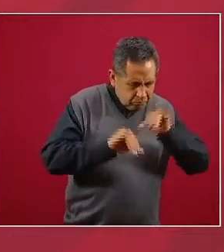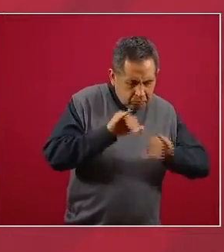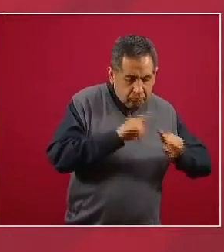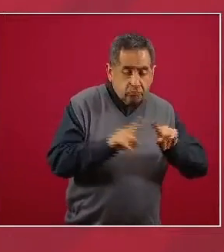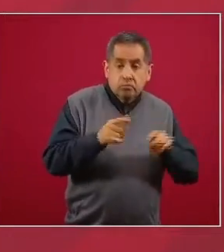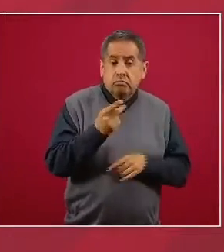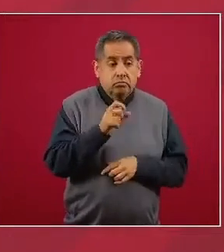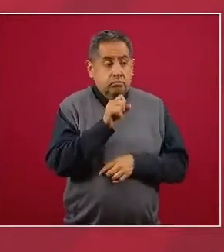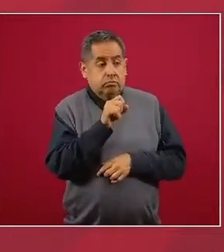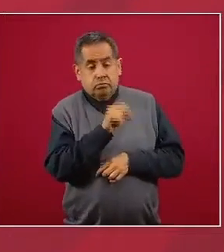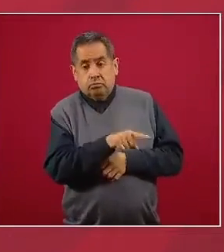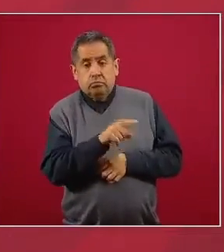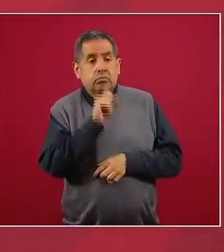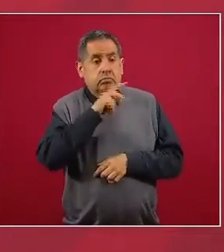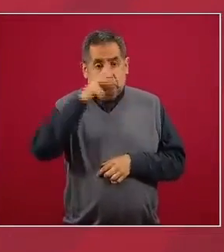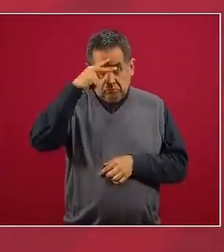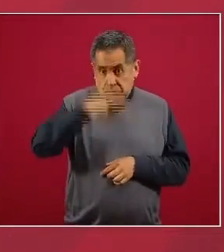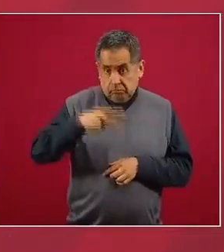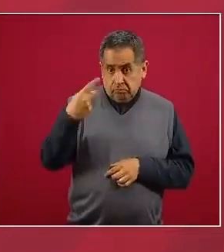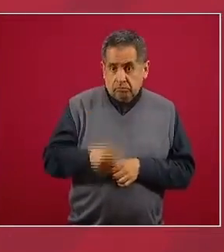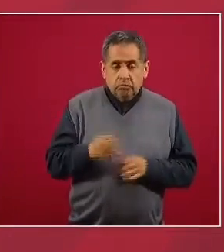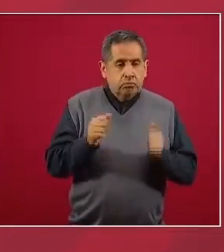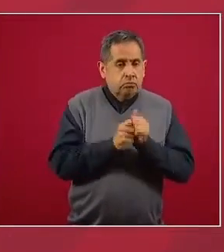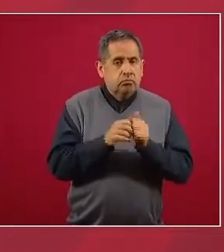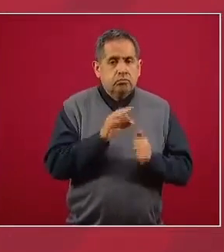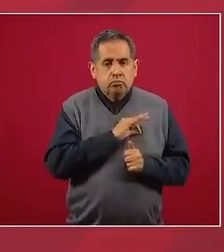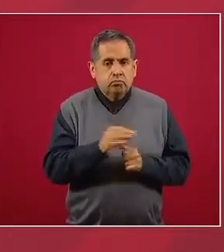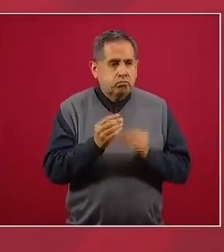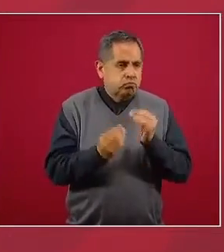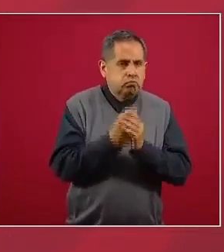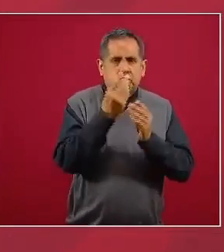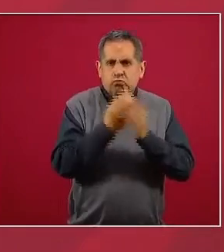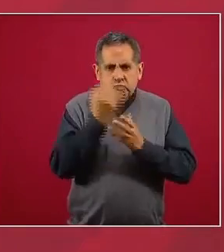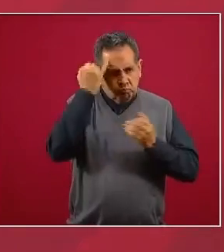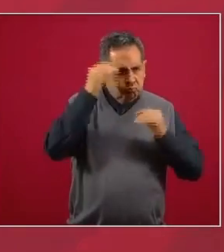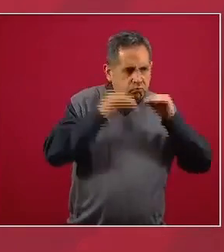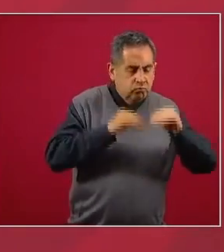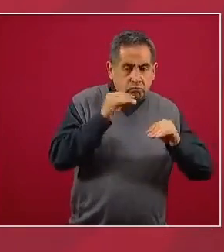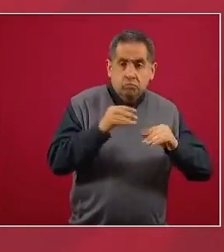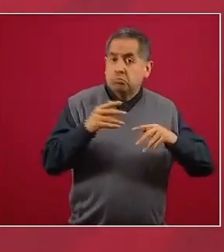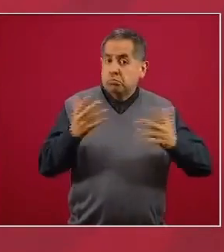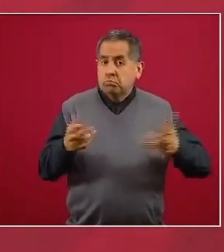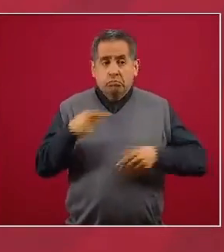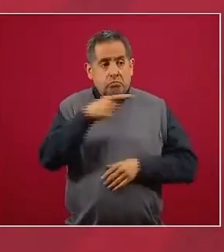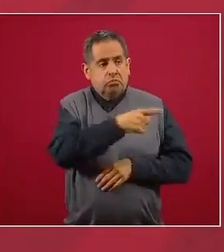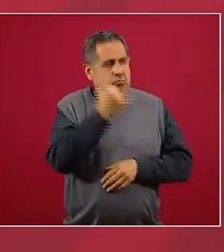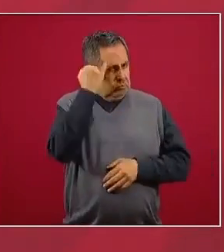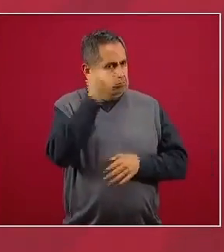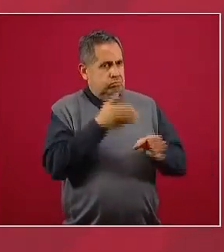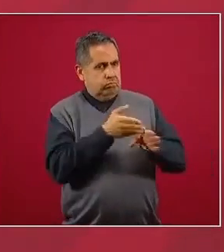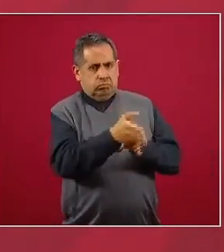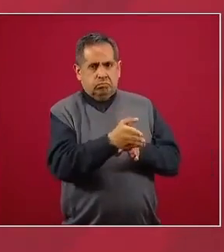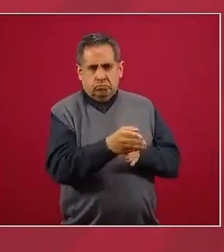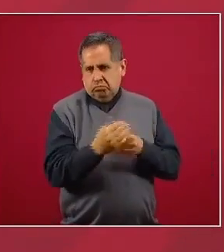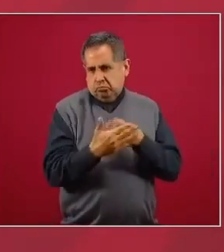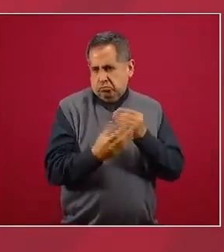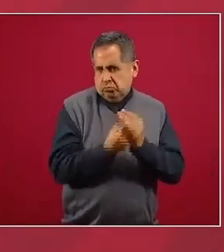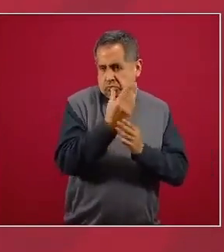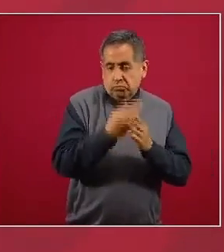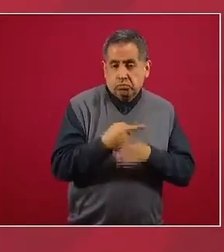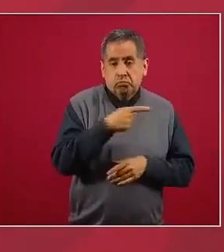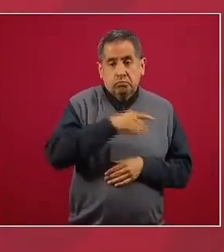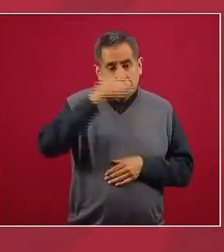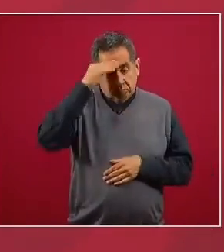las pocas empresas farmacéuticas mexicanas con capacidad de innovación. Y en una de sus líneas de trabajo en innovación